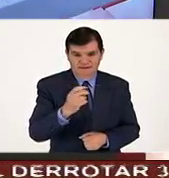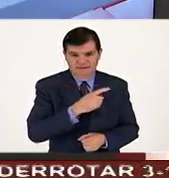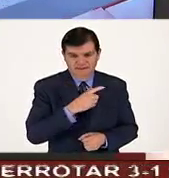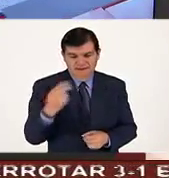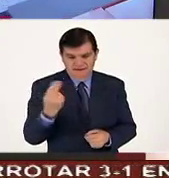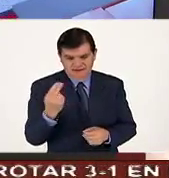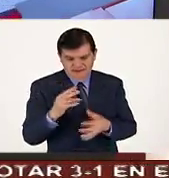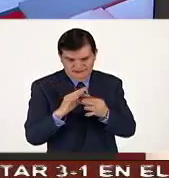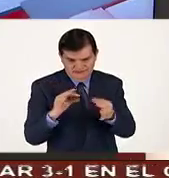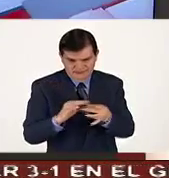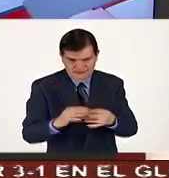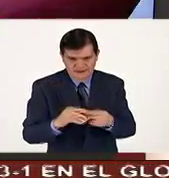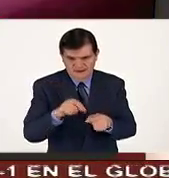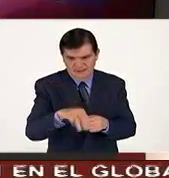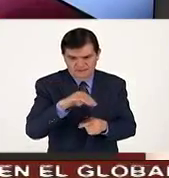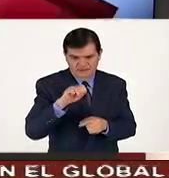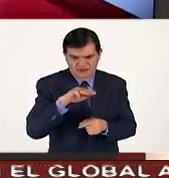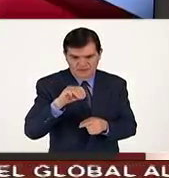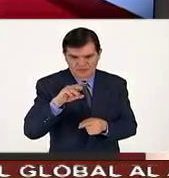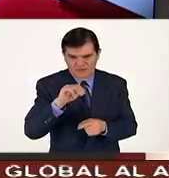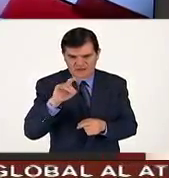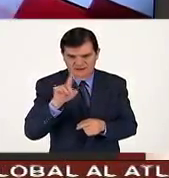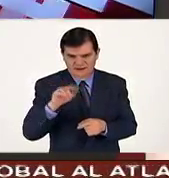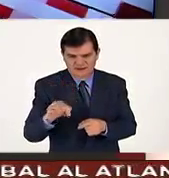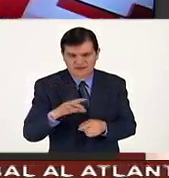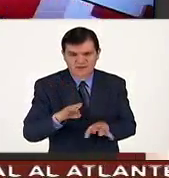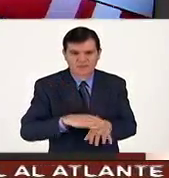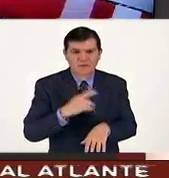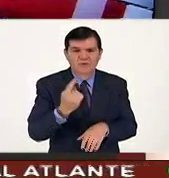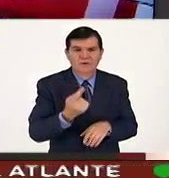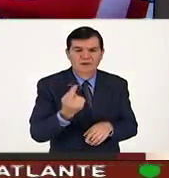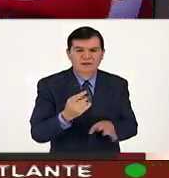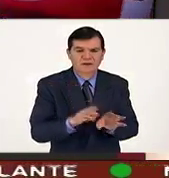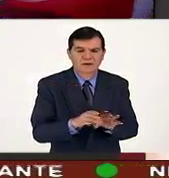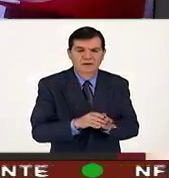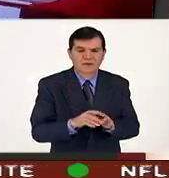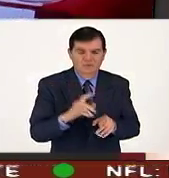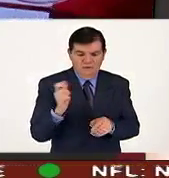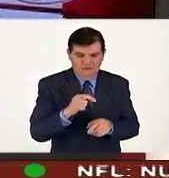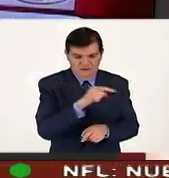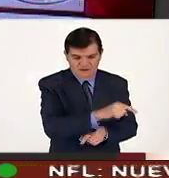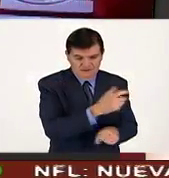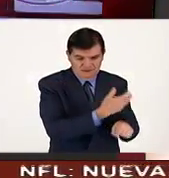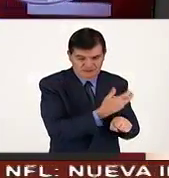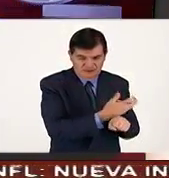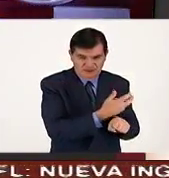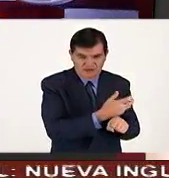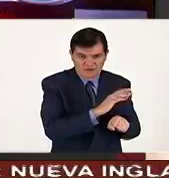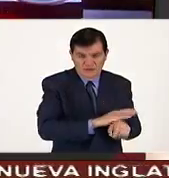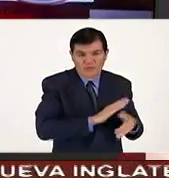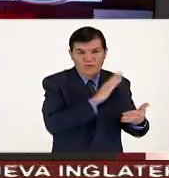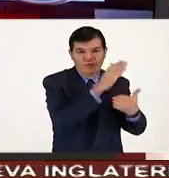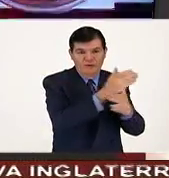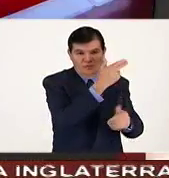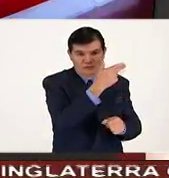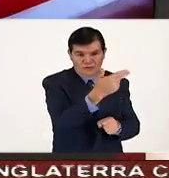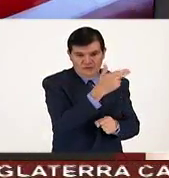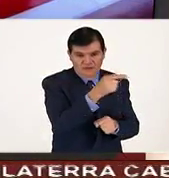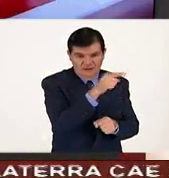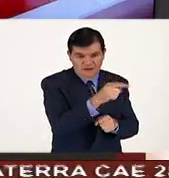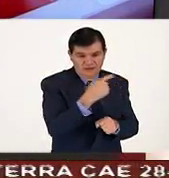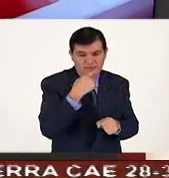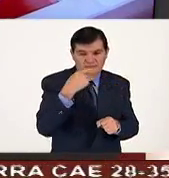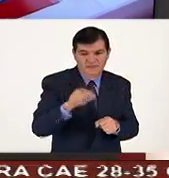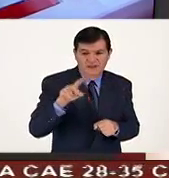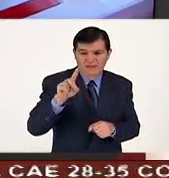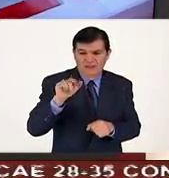hablar de ese momento en el que habla Memo Vázquez de que se jugó con fair play, porque al salir los americanistas y llegar a su hotel de concentración, ahí se acusó